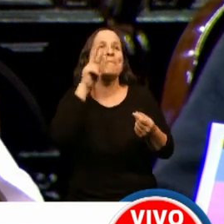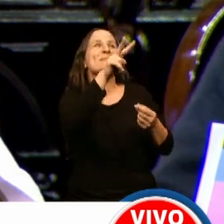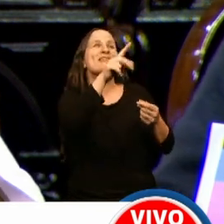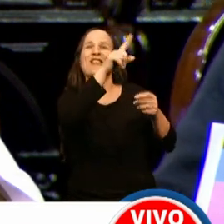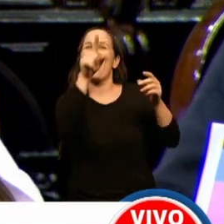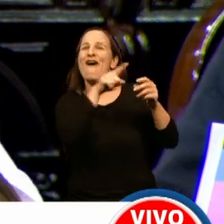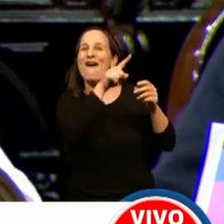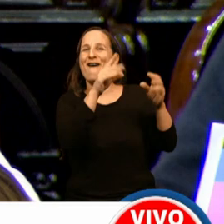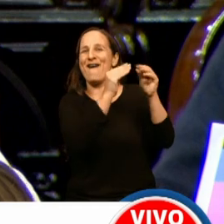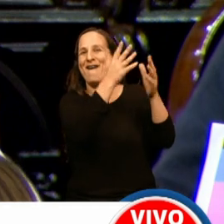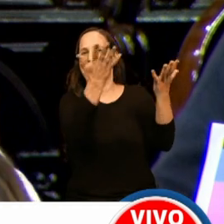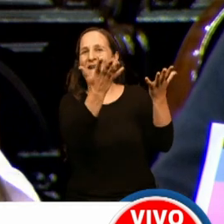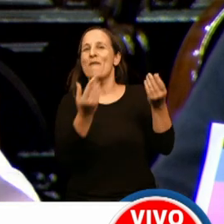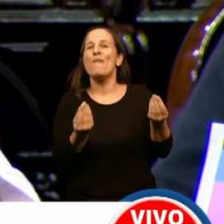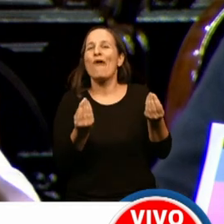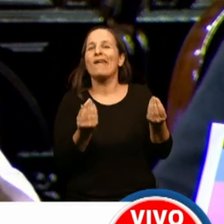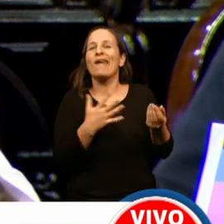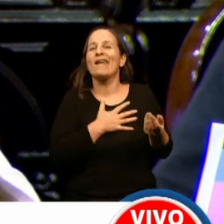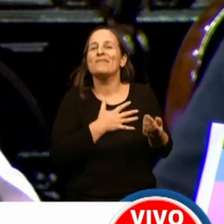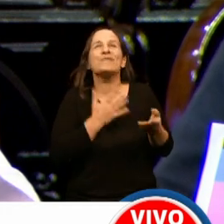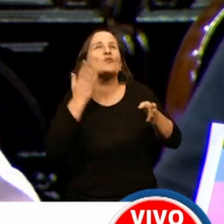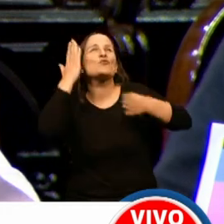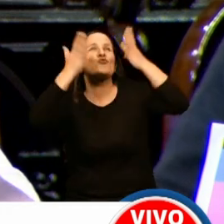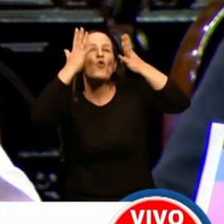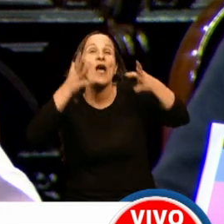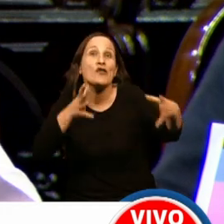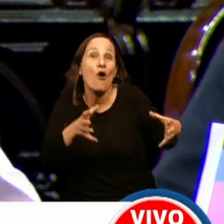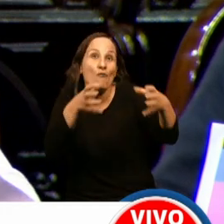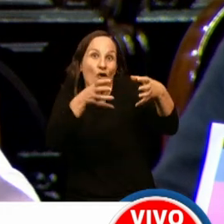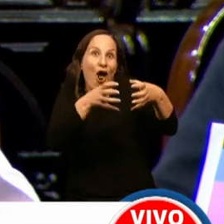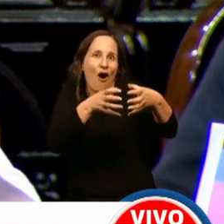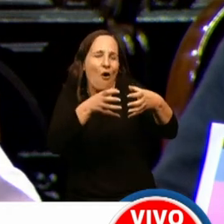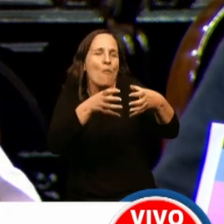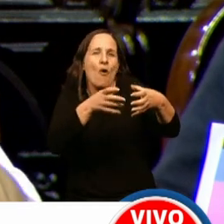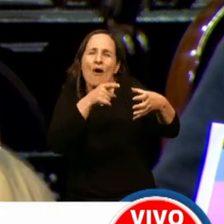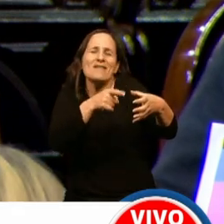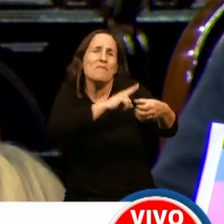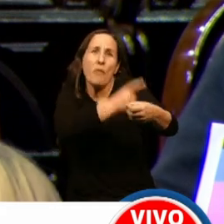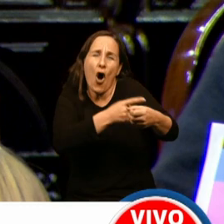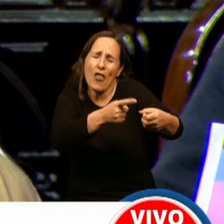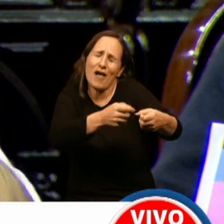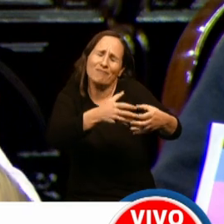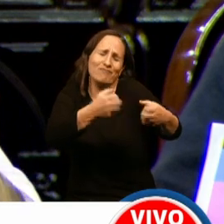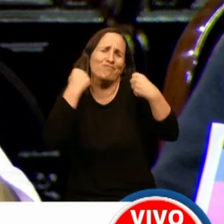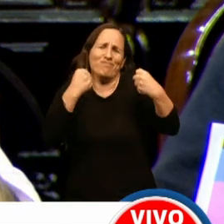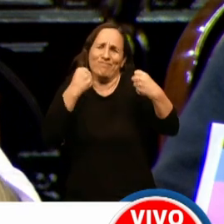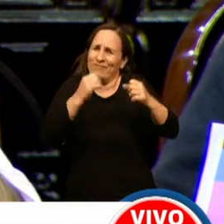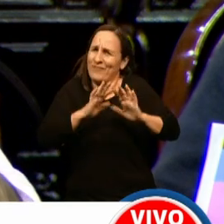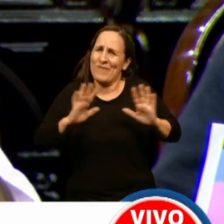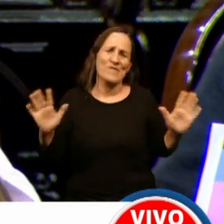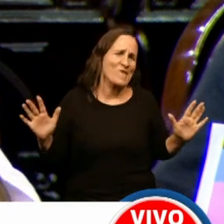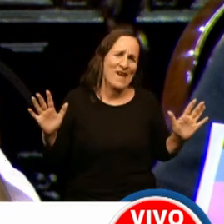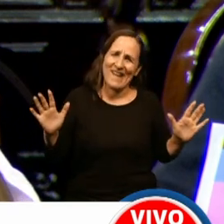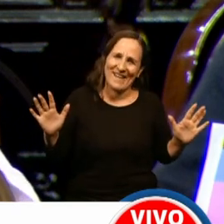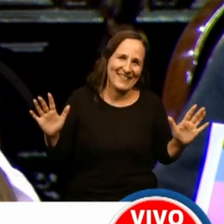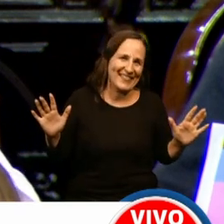la verdad que el poder de los sueños colectivos es inmenso es inconmensurable y